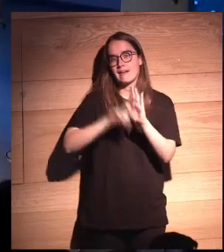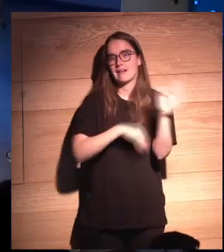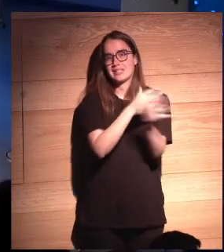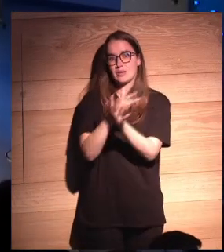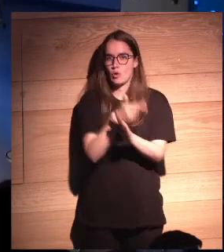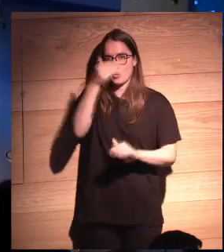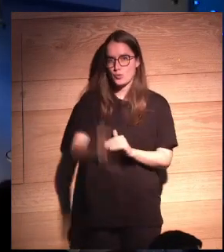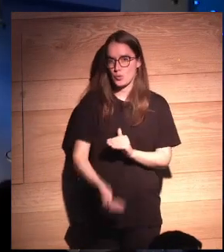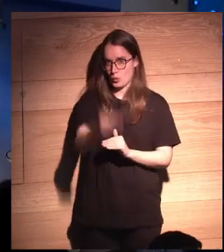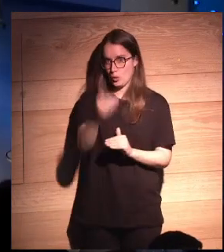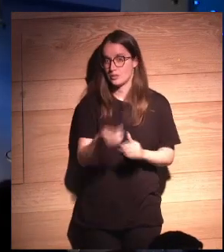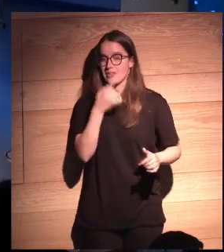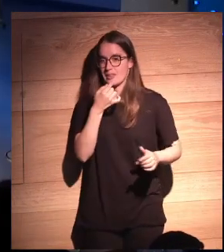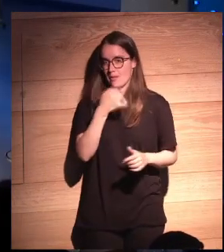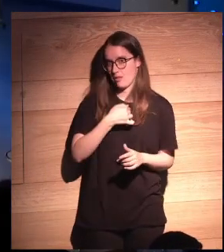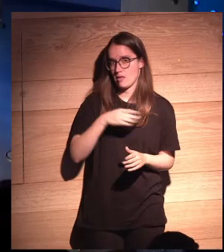siempre es importante desde un principio.